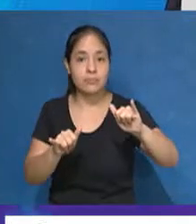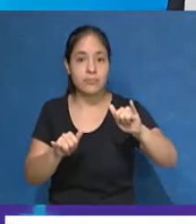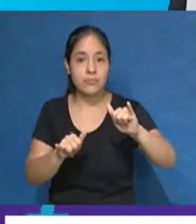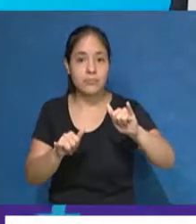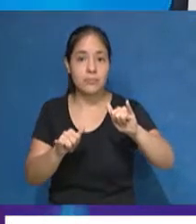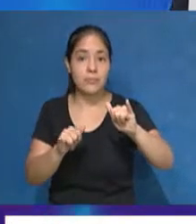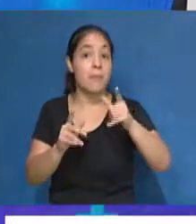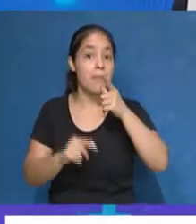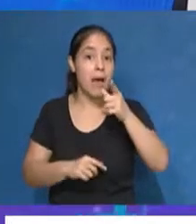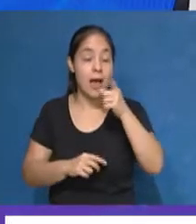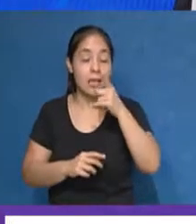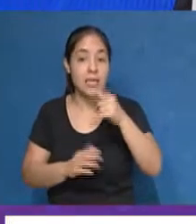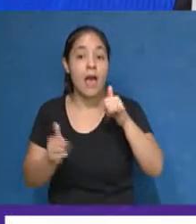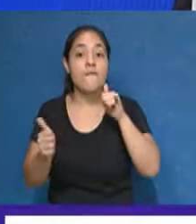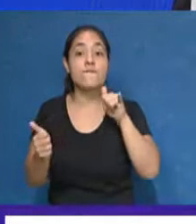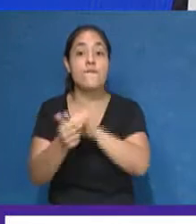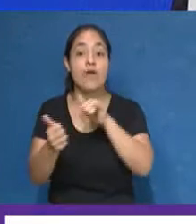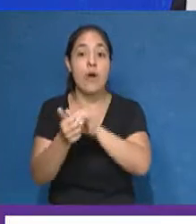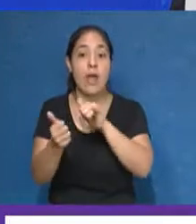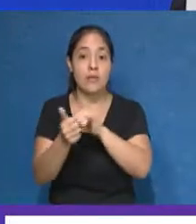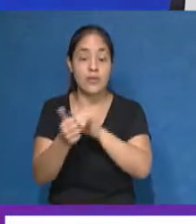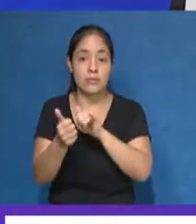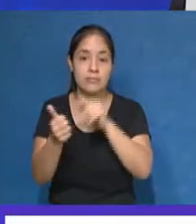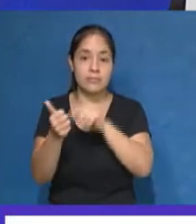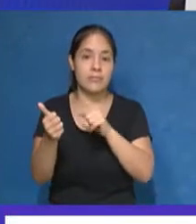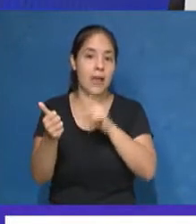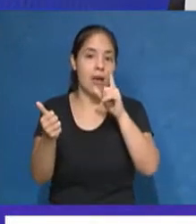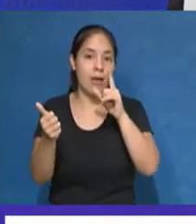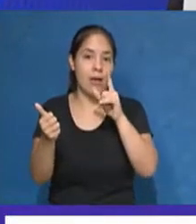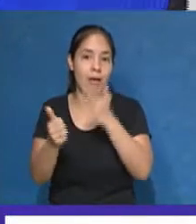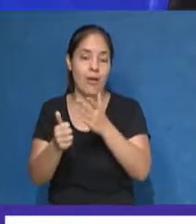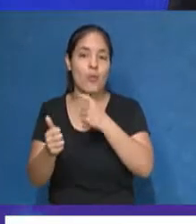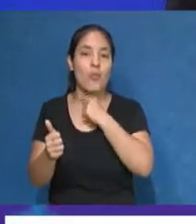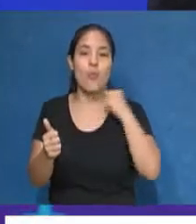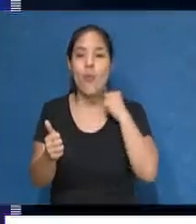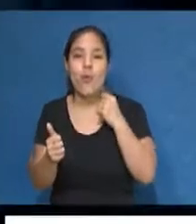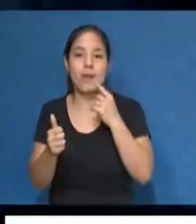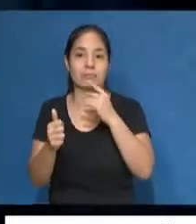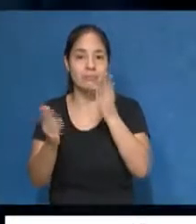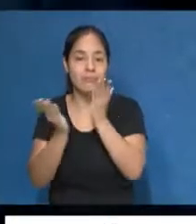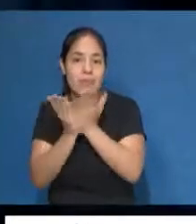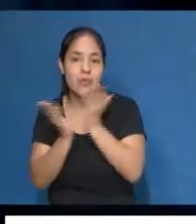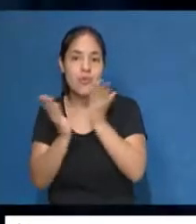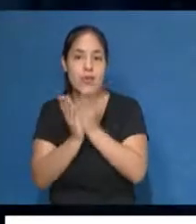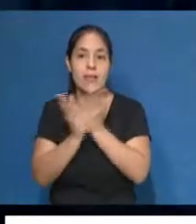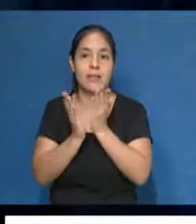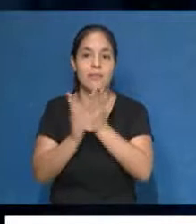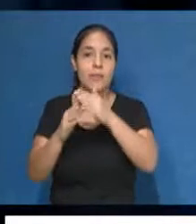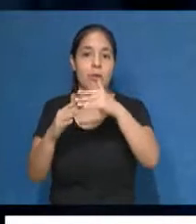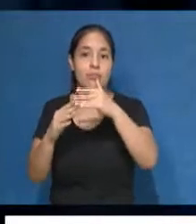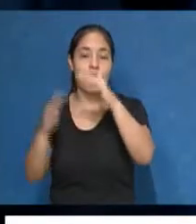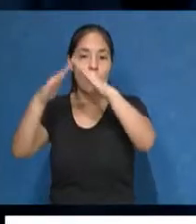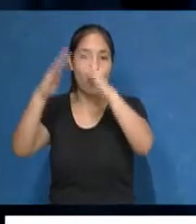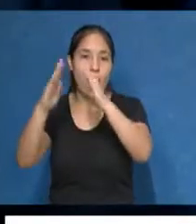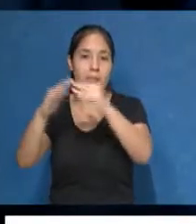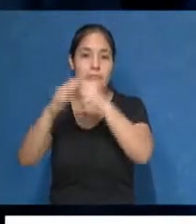la presunta violación de un seminarista en el monasterio Cristo Orante en el Valle de Uco.